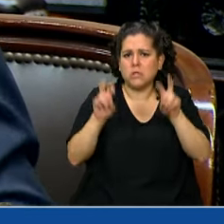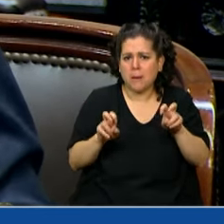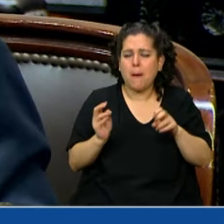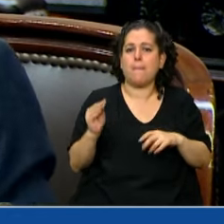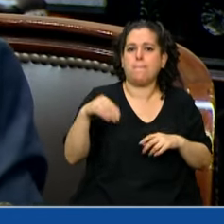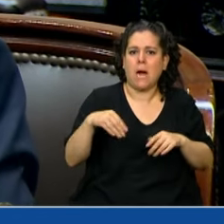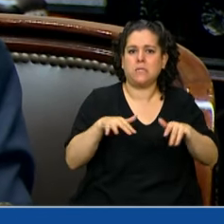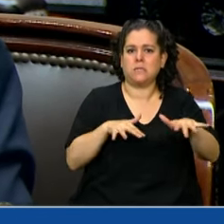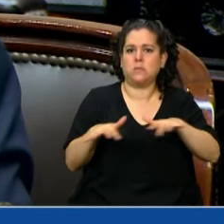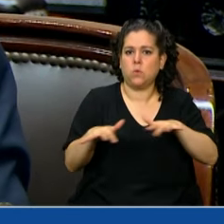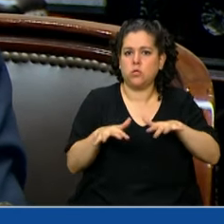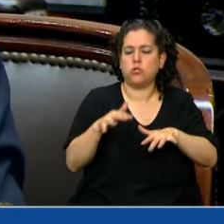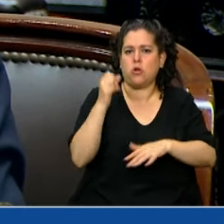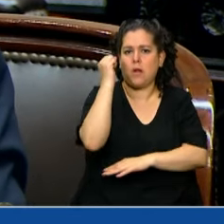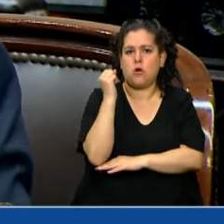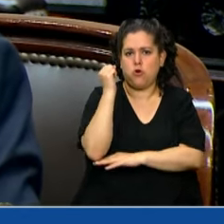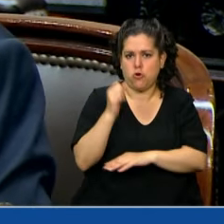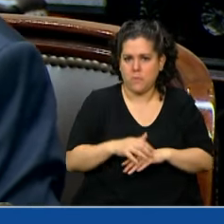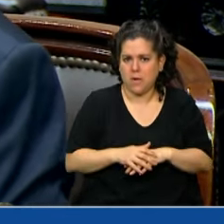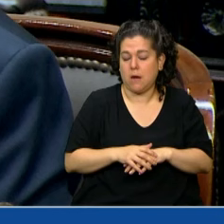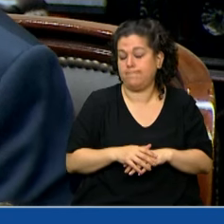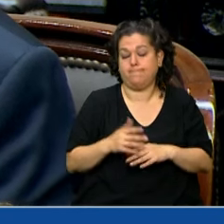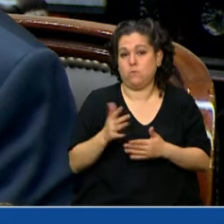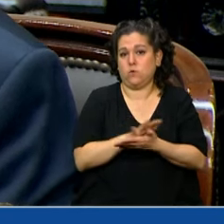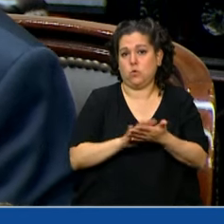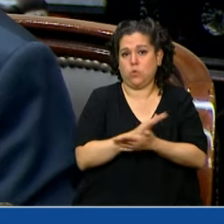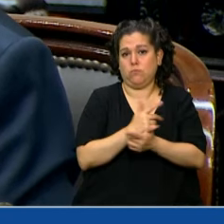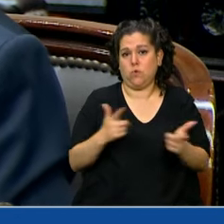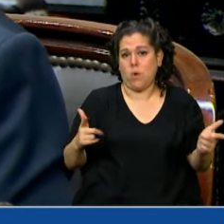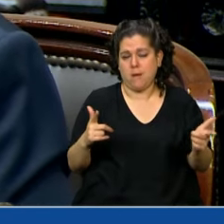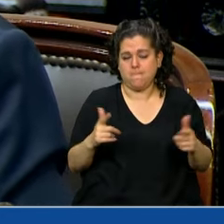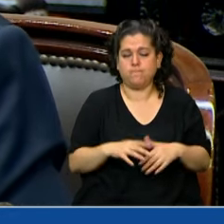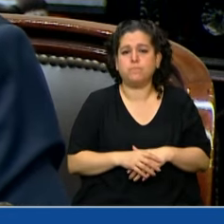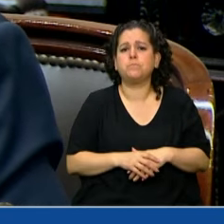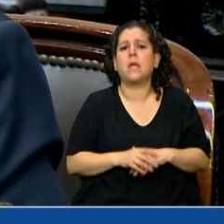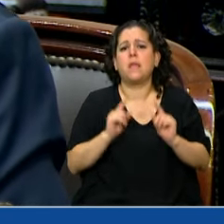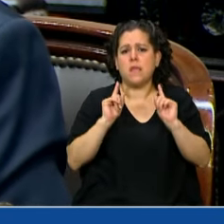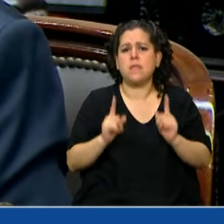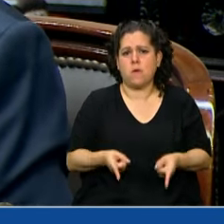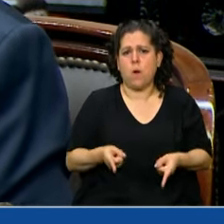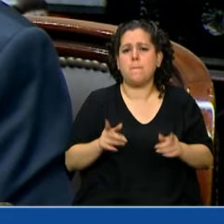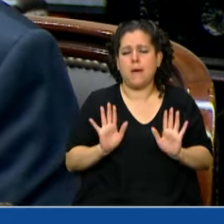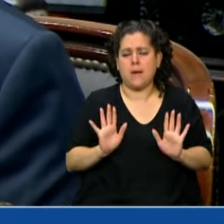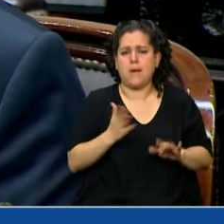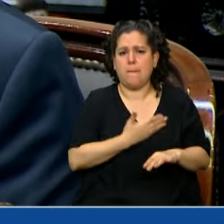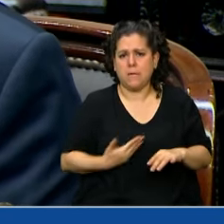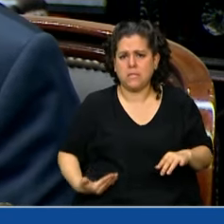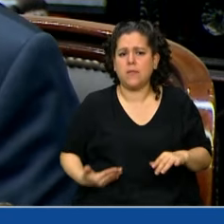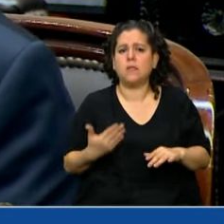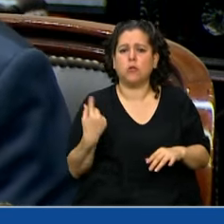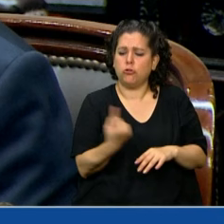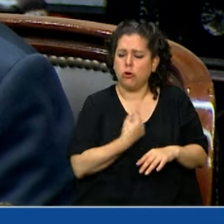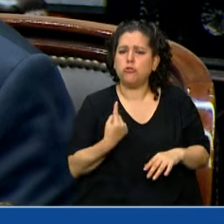sumado a la situación económica no va a tener solución sin embargo señor presidente Nosotros